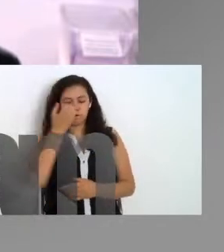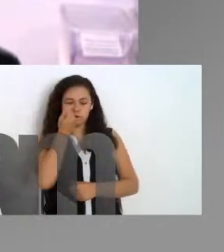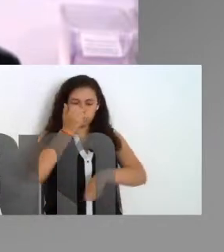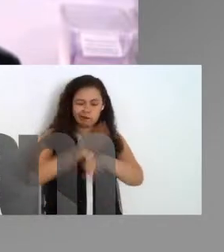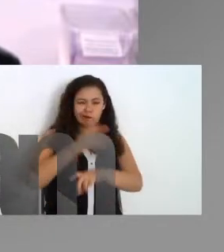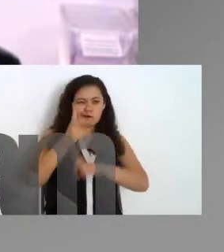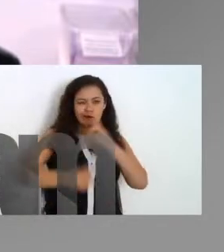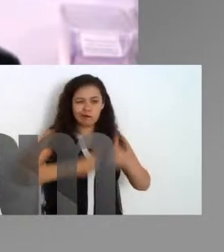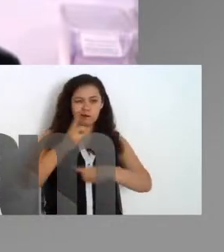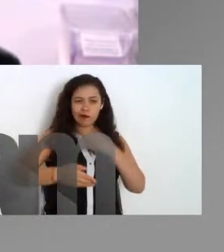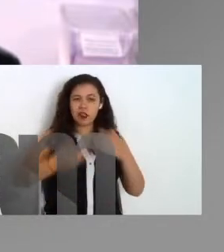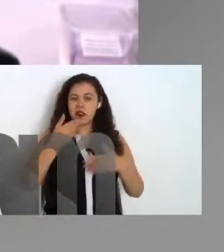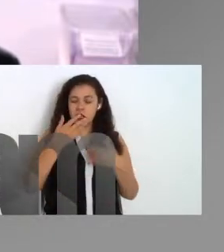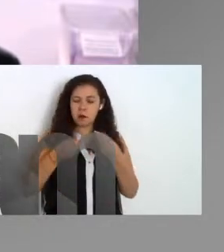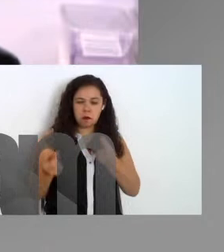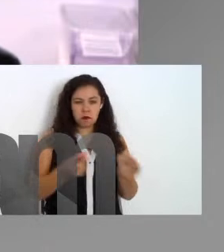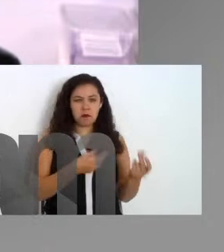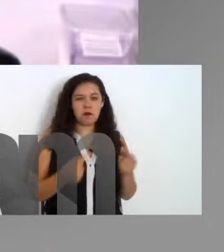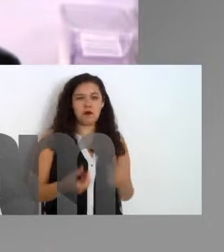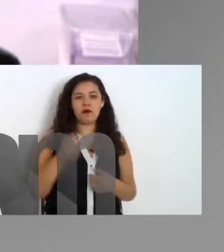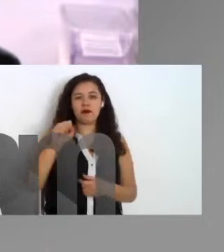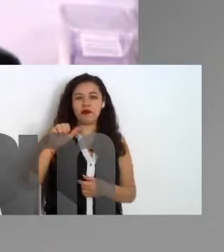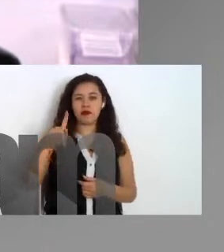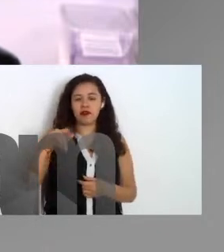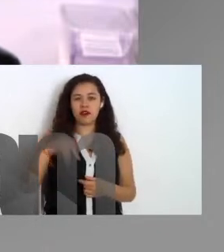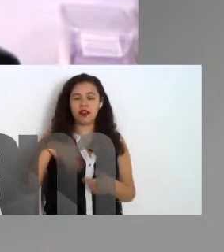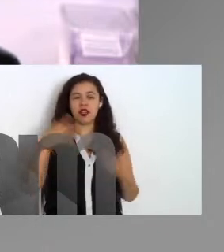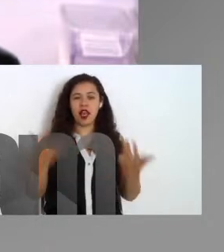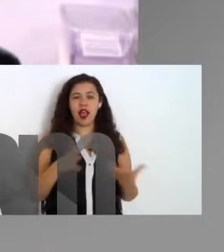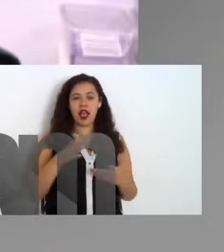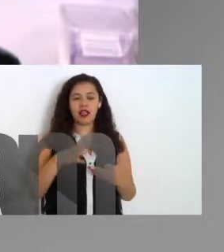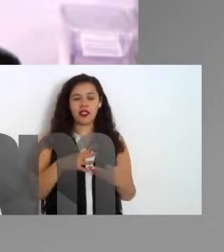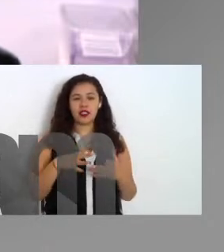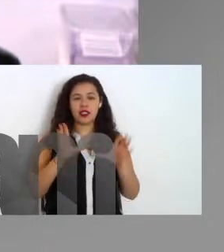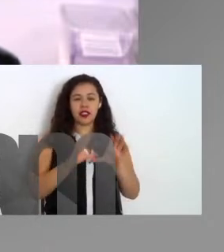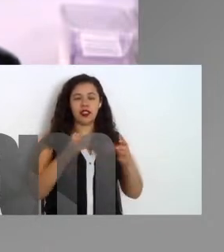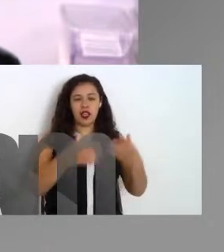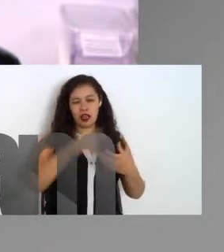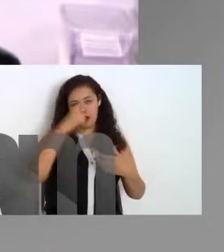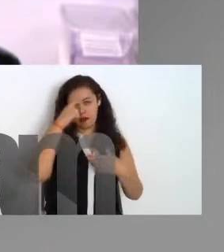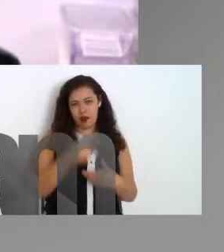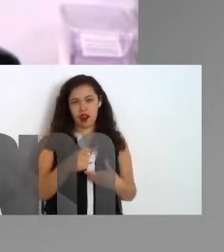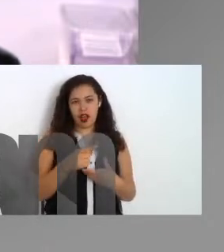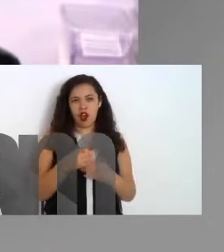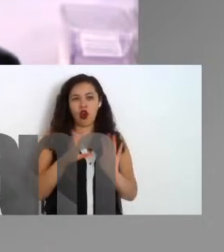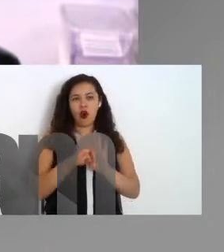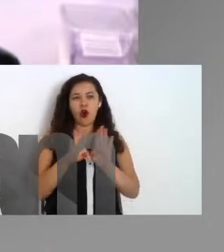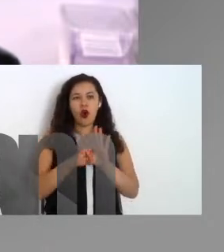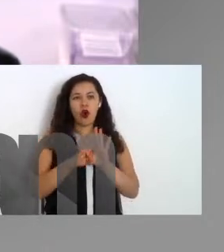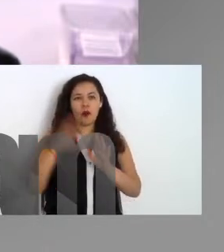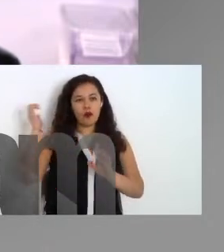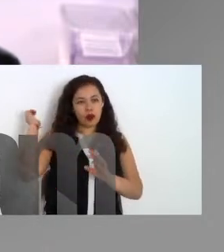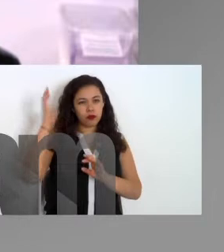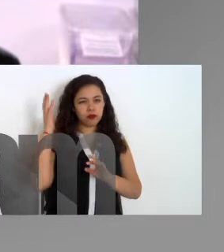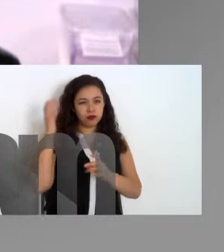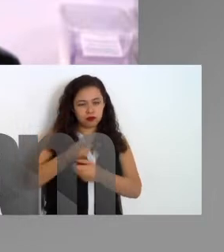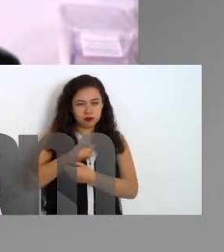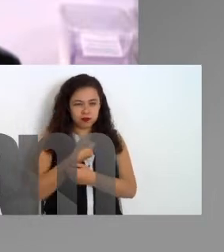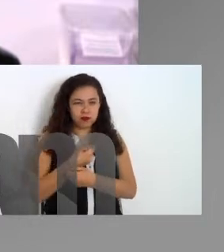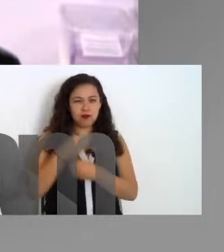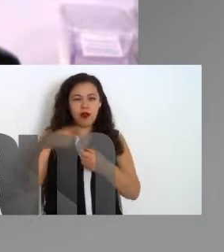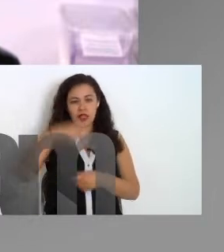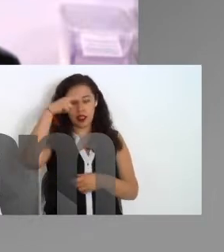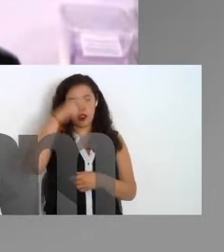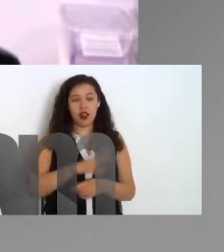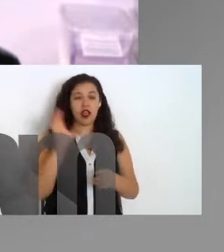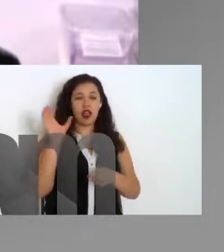alto rendimiento, Santiago organiza el Torneo Internacional de Quad Rugby en México, un espacio donde participaron países como